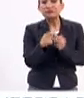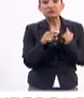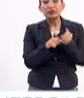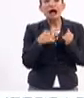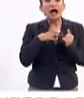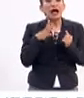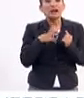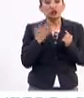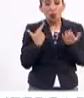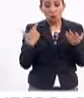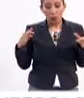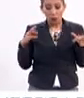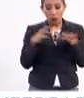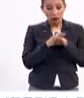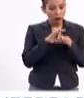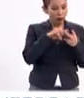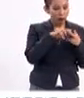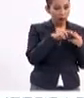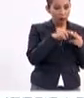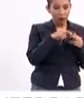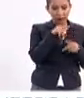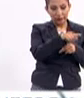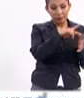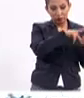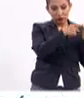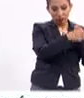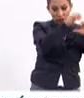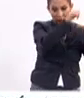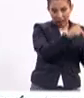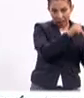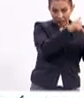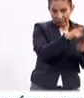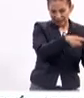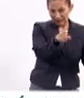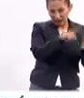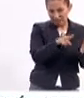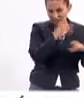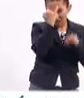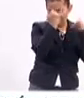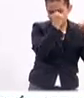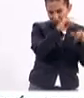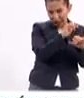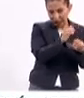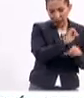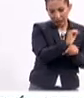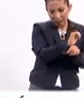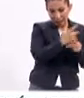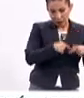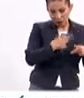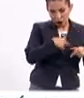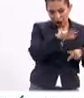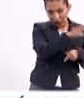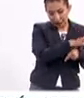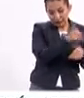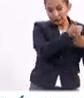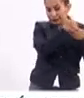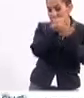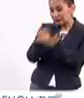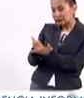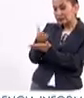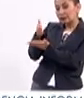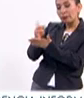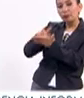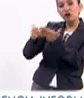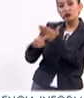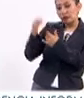se hará un cruce, la relación de proyectos artísticos, proyectos creativos y artistas, colaborando en